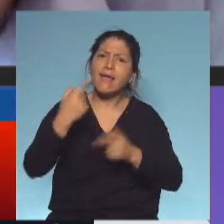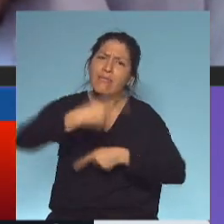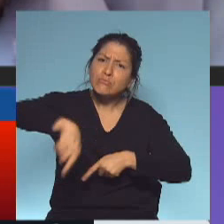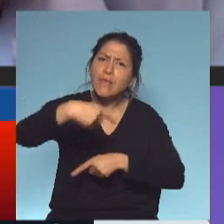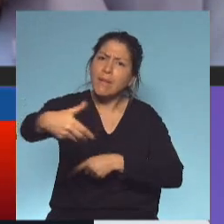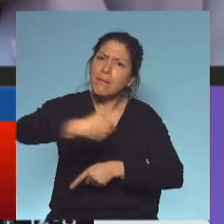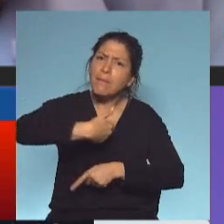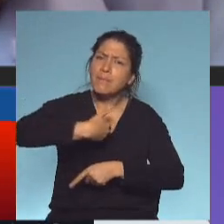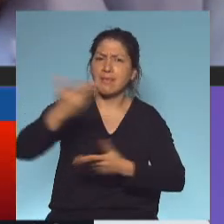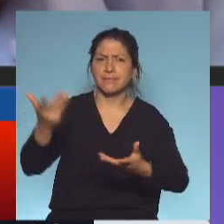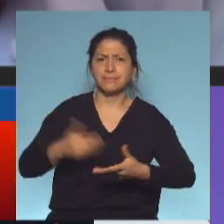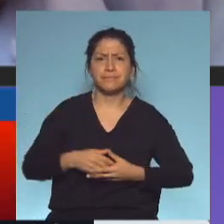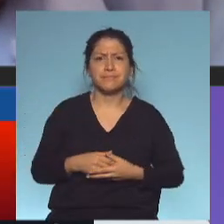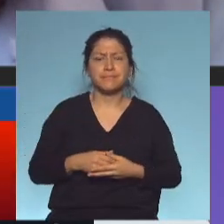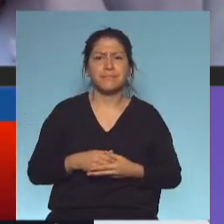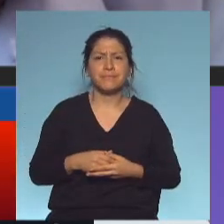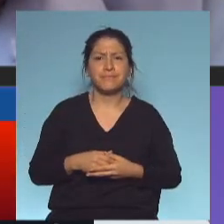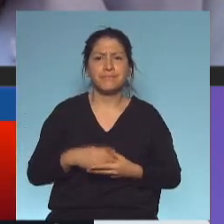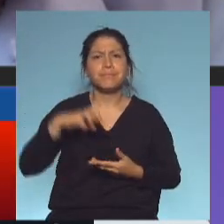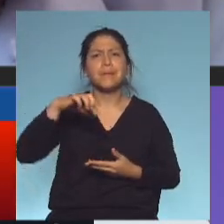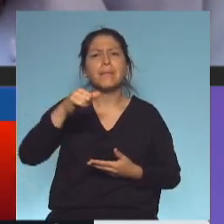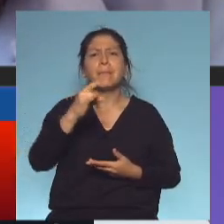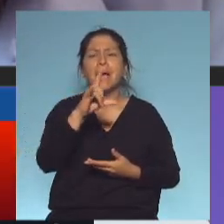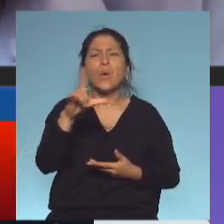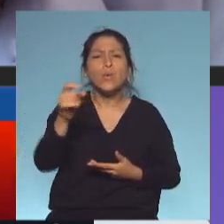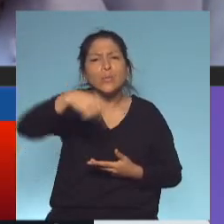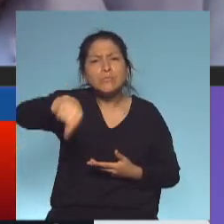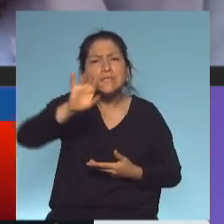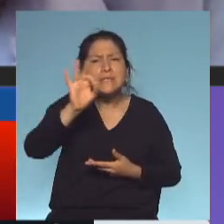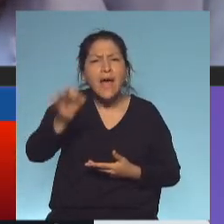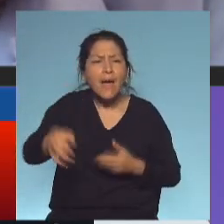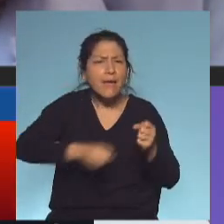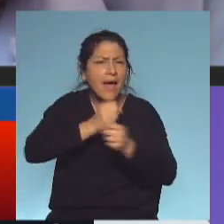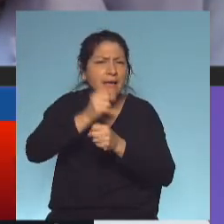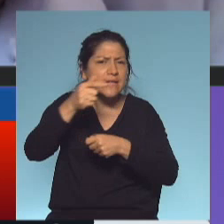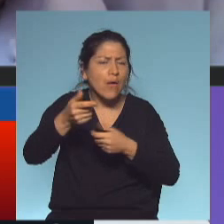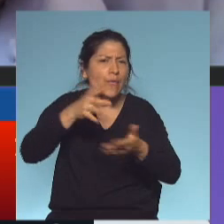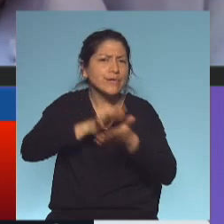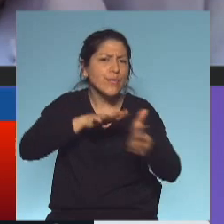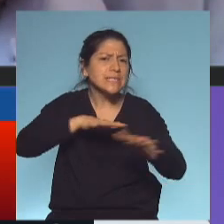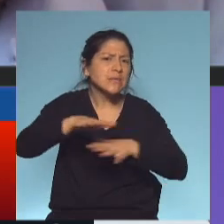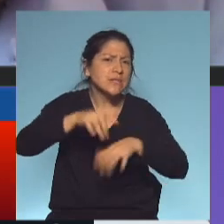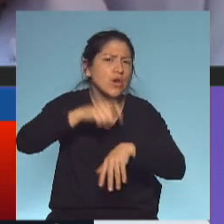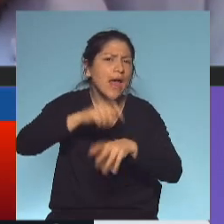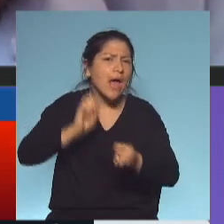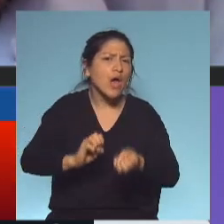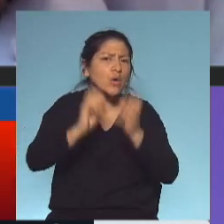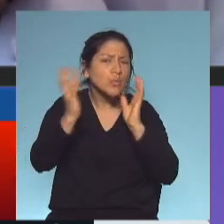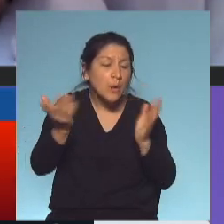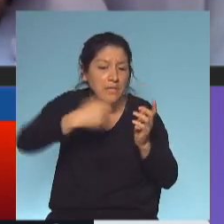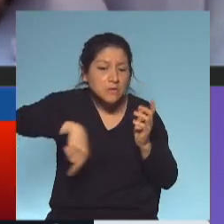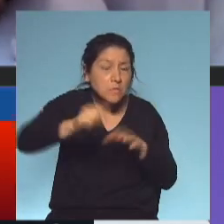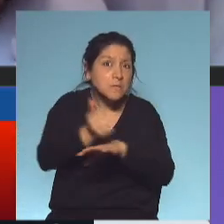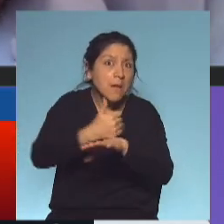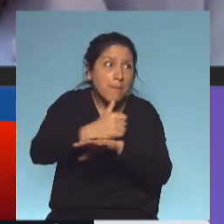de la sociedad. Paulo, ¿y qué se sabe hasta ahora en la situación actual y qué se puede esperar para adelante de la